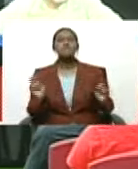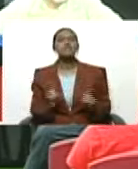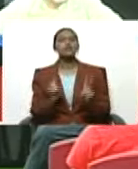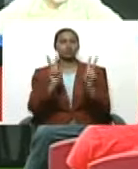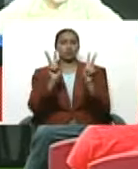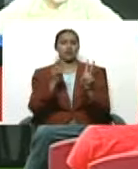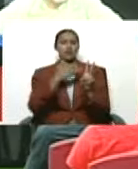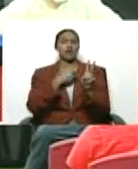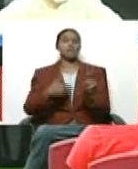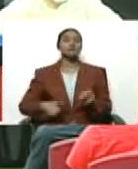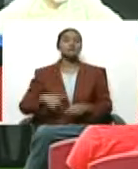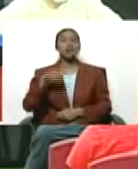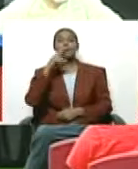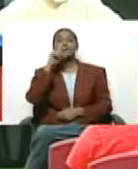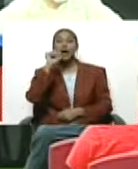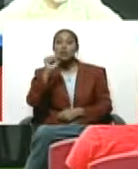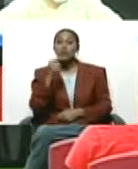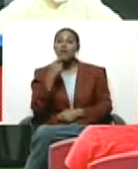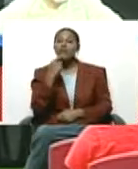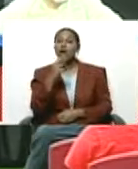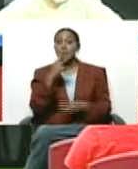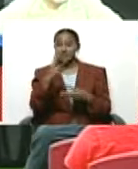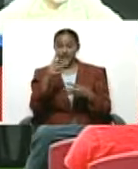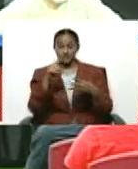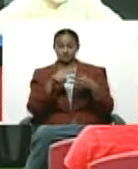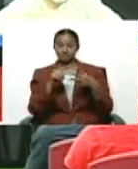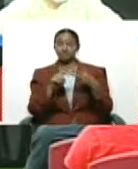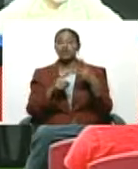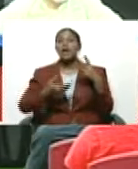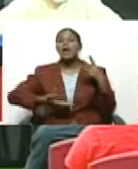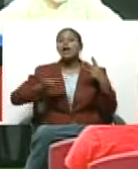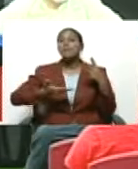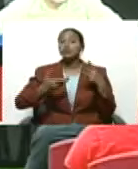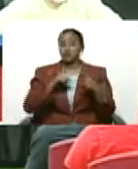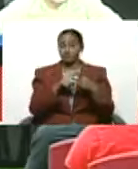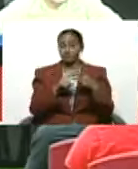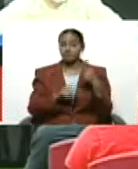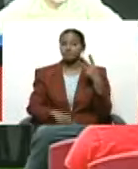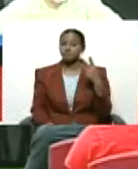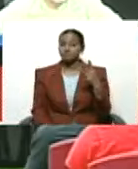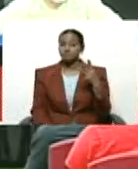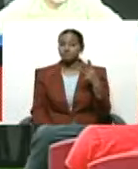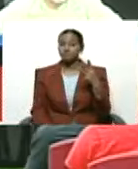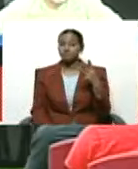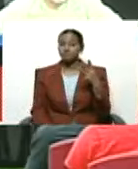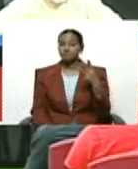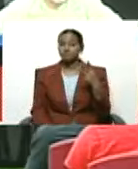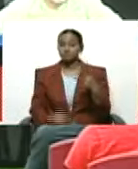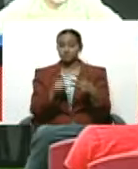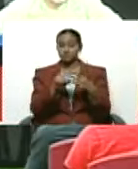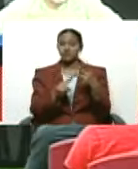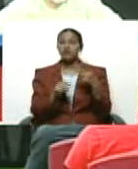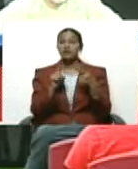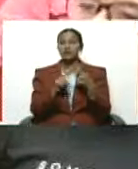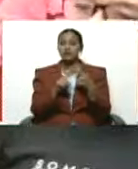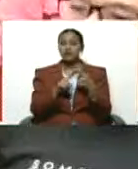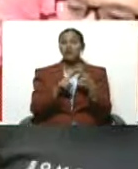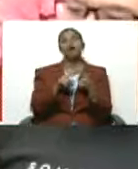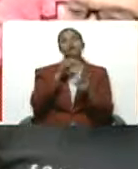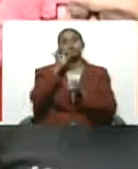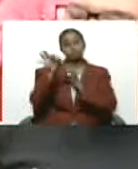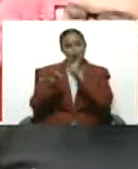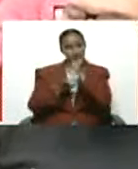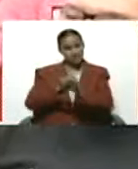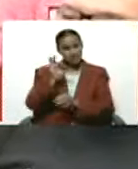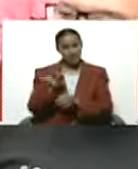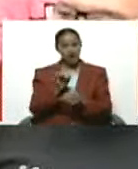3 binomios fundamentales para hacerlo. 3 binomios. Convencer para